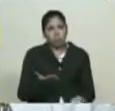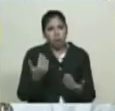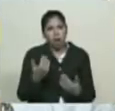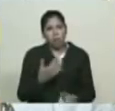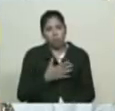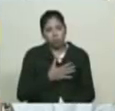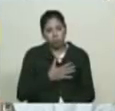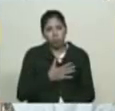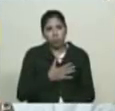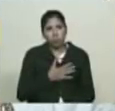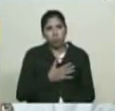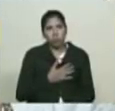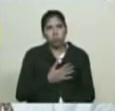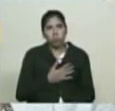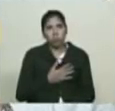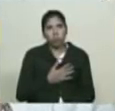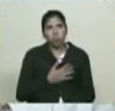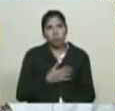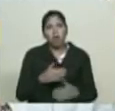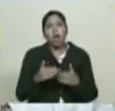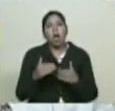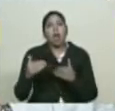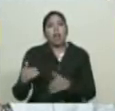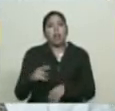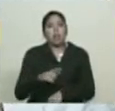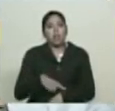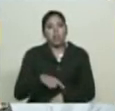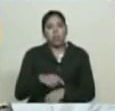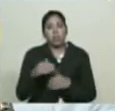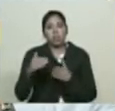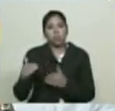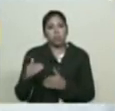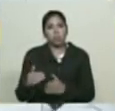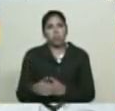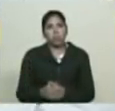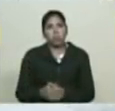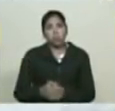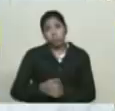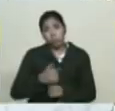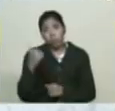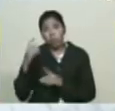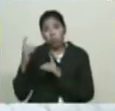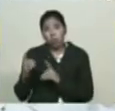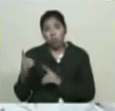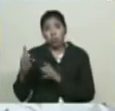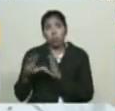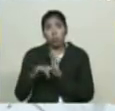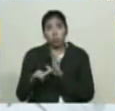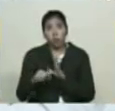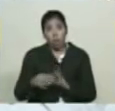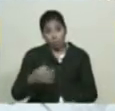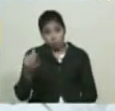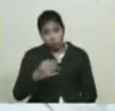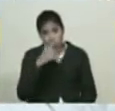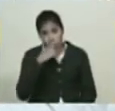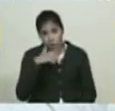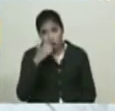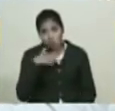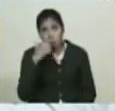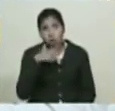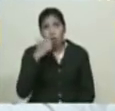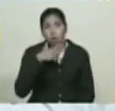elecciones. Va a haber adelanto elecciones, si lo decide la Asamblea Constituyente. Es en serio,